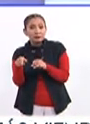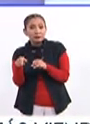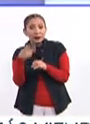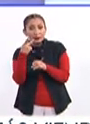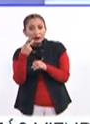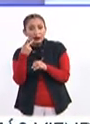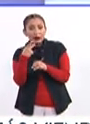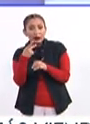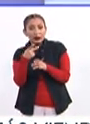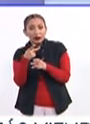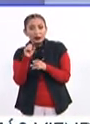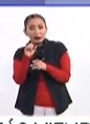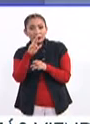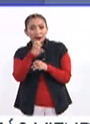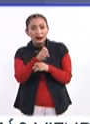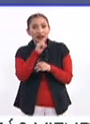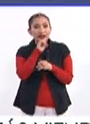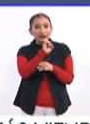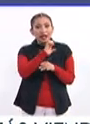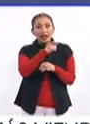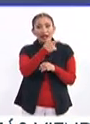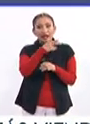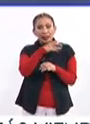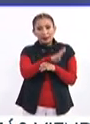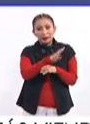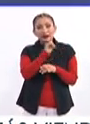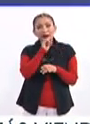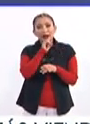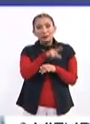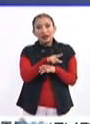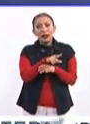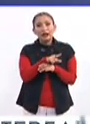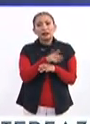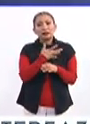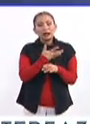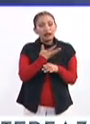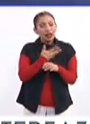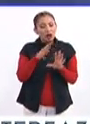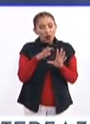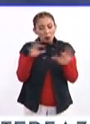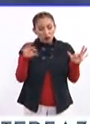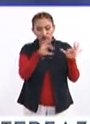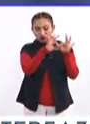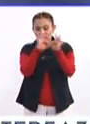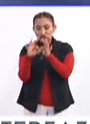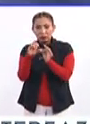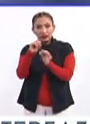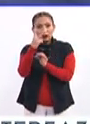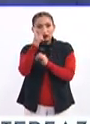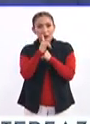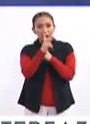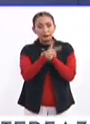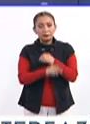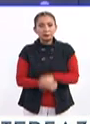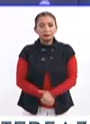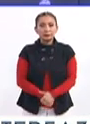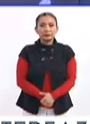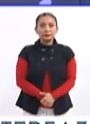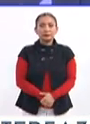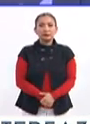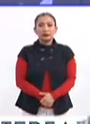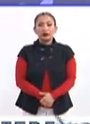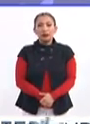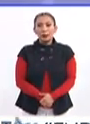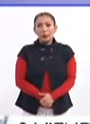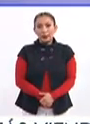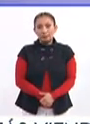nos referimos a la Secretaría de Relaciones Exteriores y por supuesto la CEGIB, que además tiene un eje transversal en 22 países? Mira, yo creo